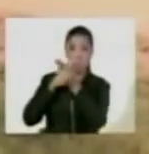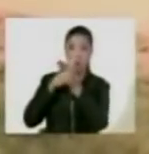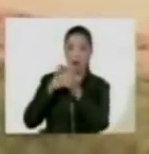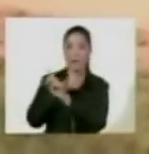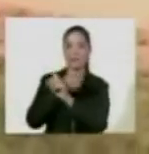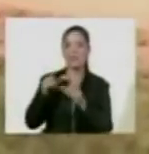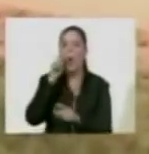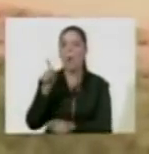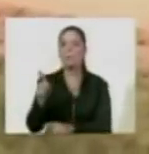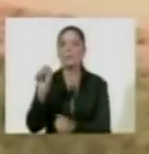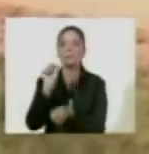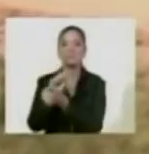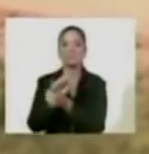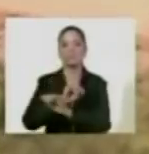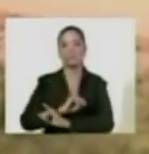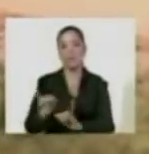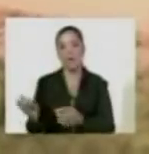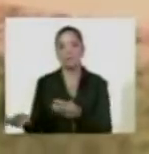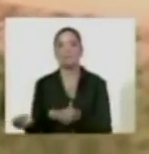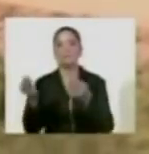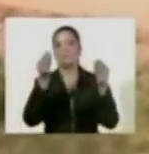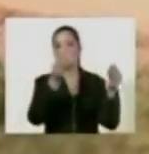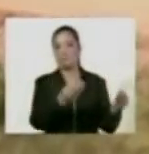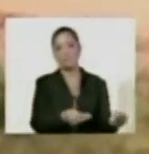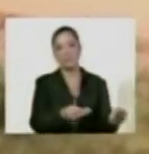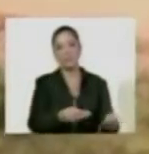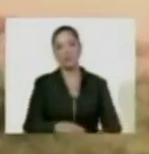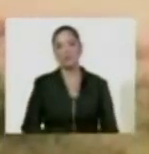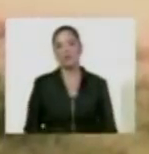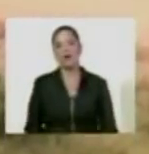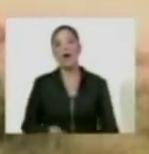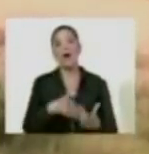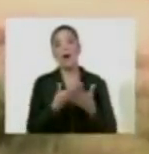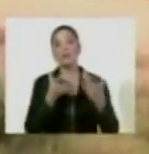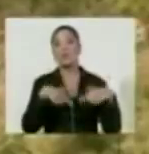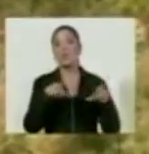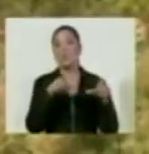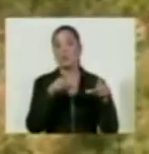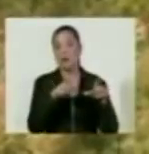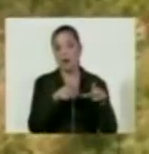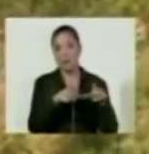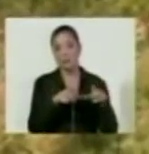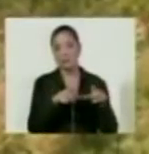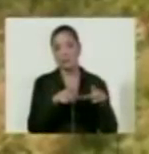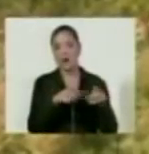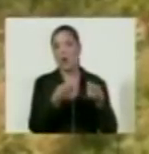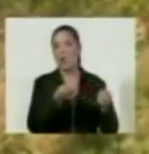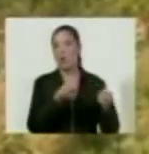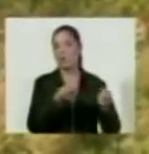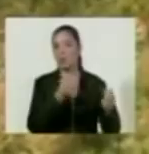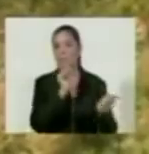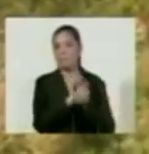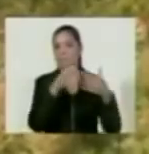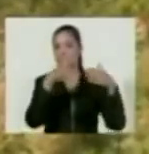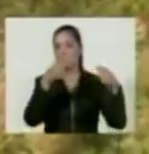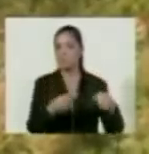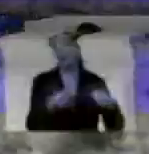milicia nacional bolivariana y es llevado a los centros, a un punto de control de prisioneros de